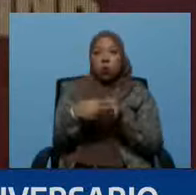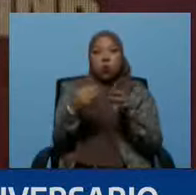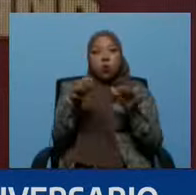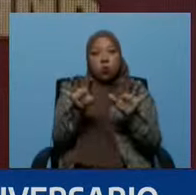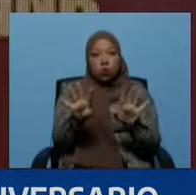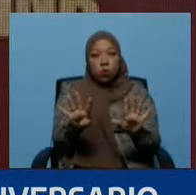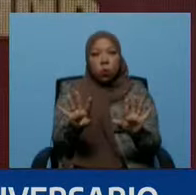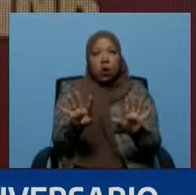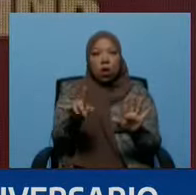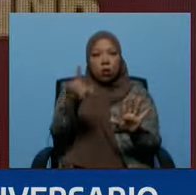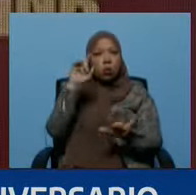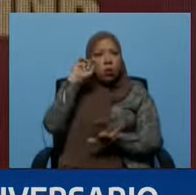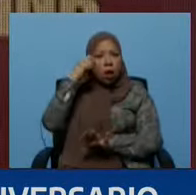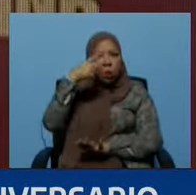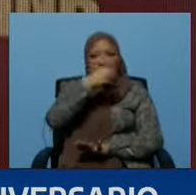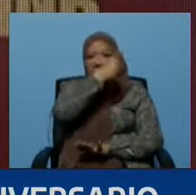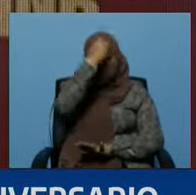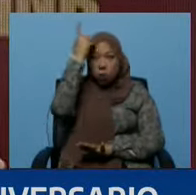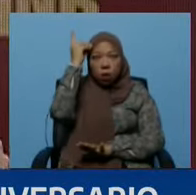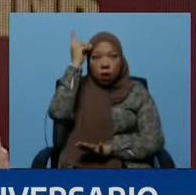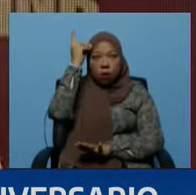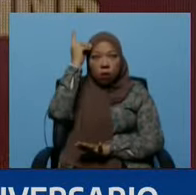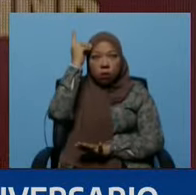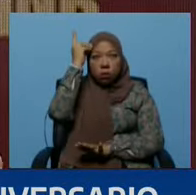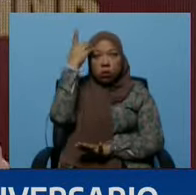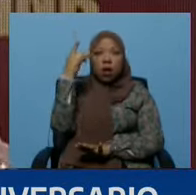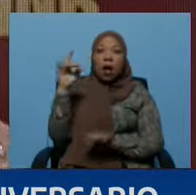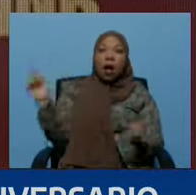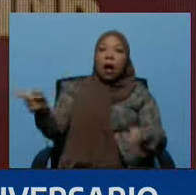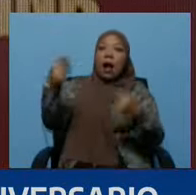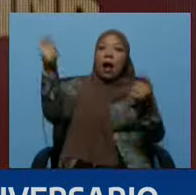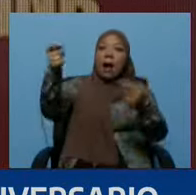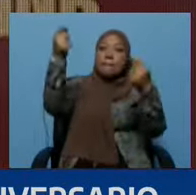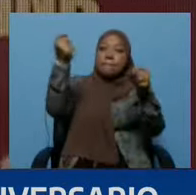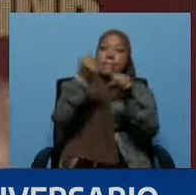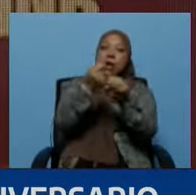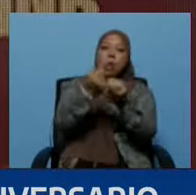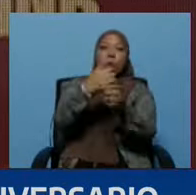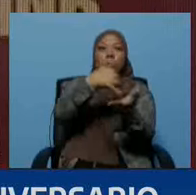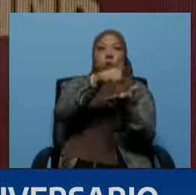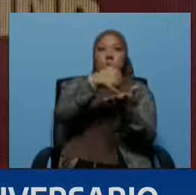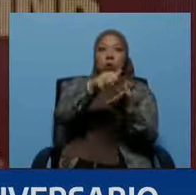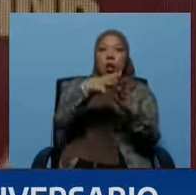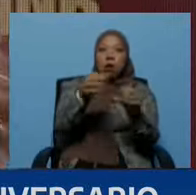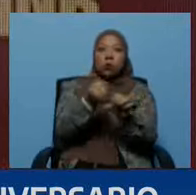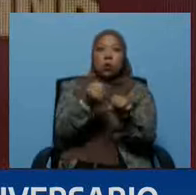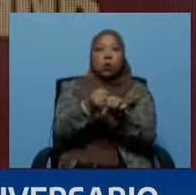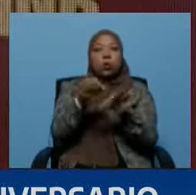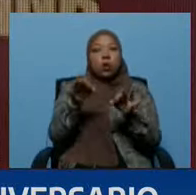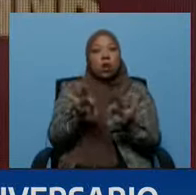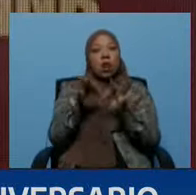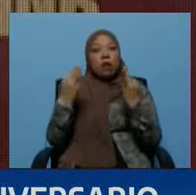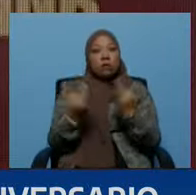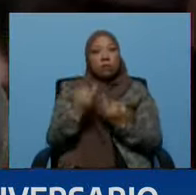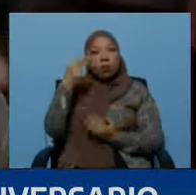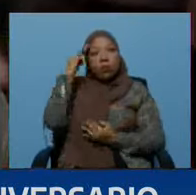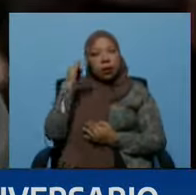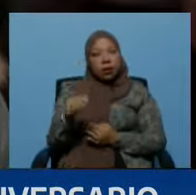2019, Diosdado. Y fue precedida una campaña en las cuentas de WhatsApp de toda la oficialidad de la familia